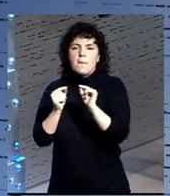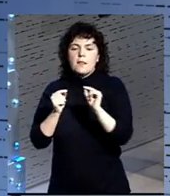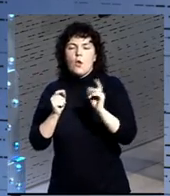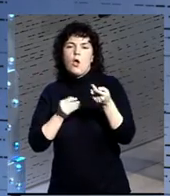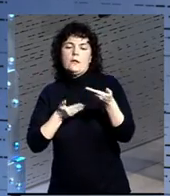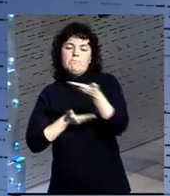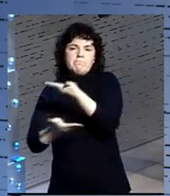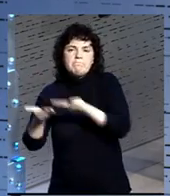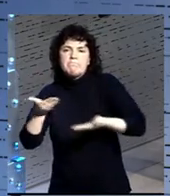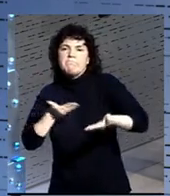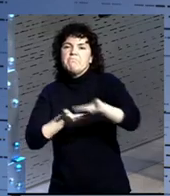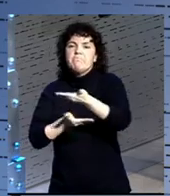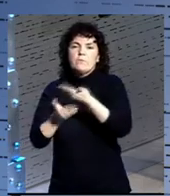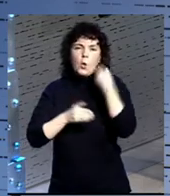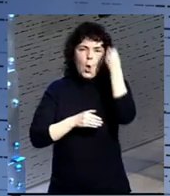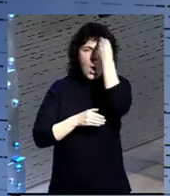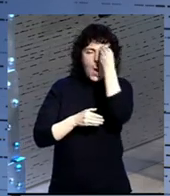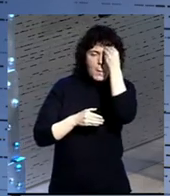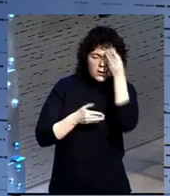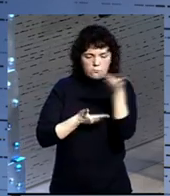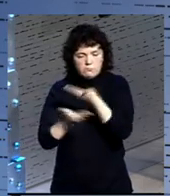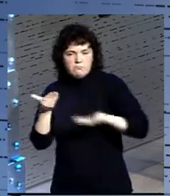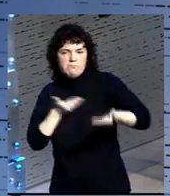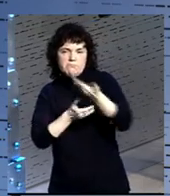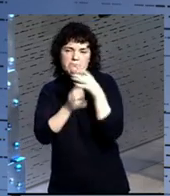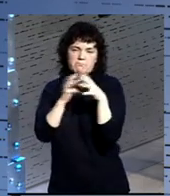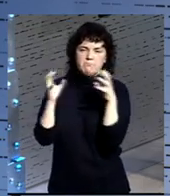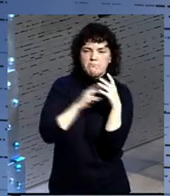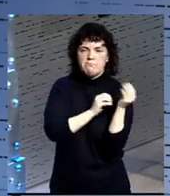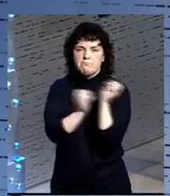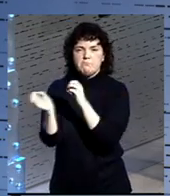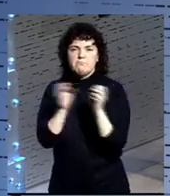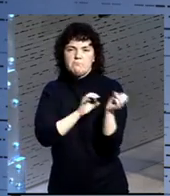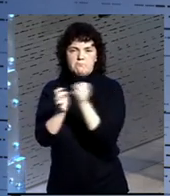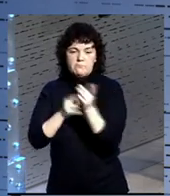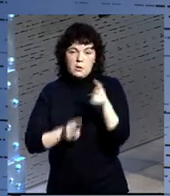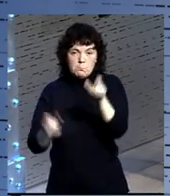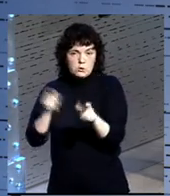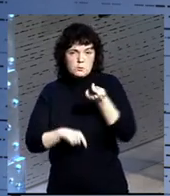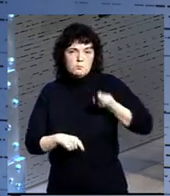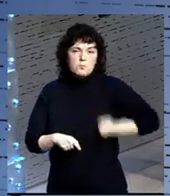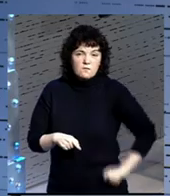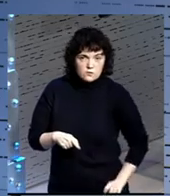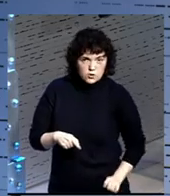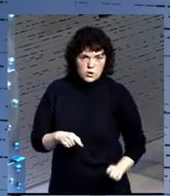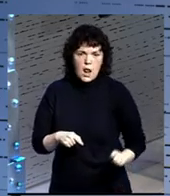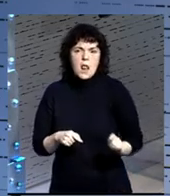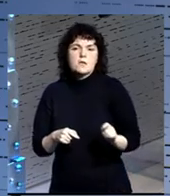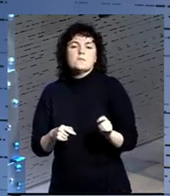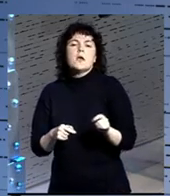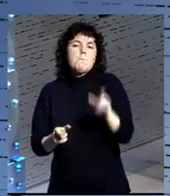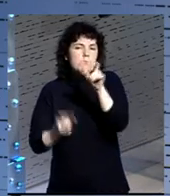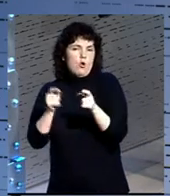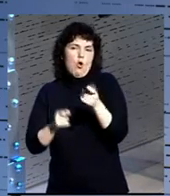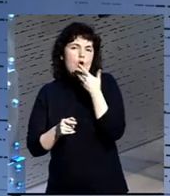intercambio de opiniones que va a haber ahora a continuación con los profesionales mucho más conocedores